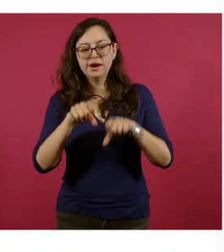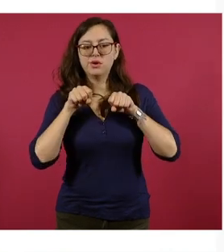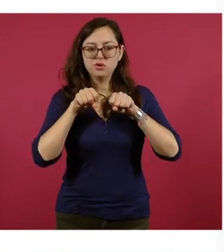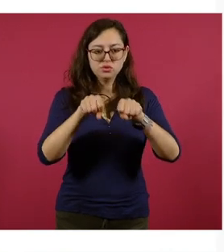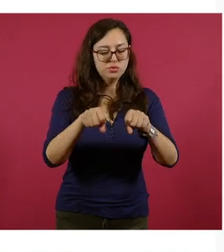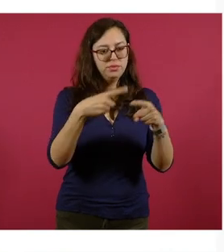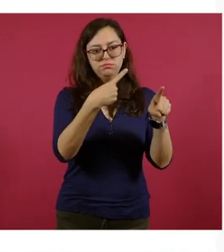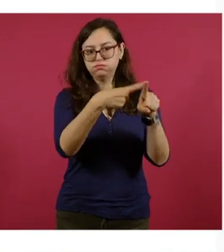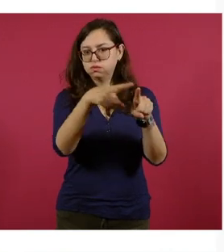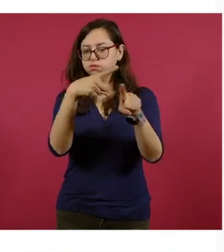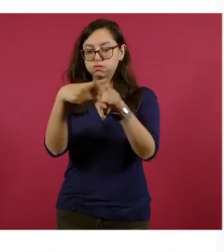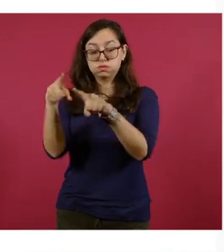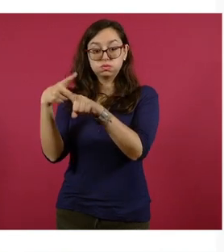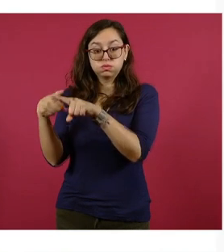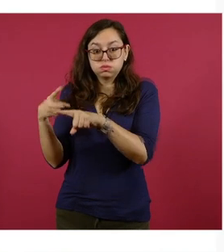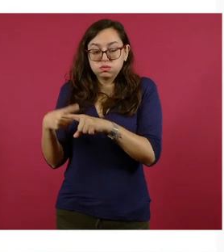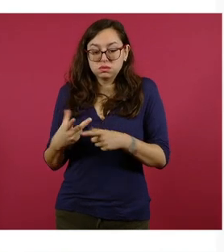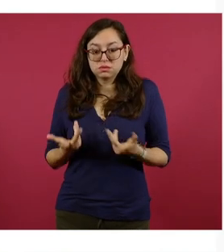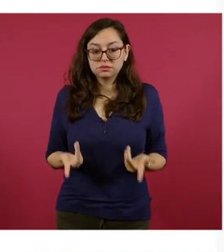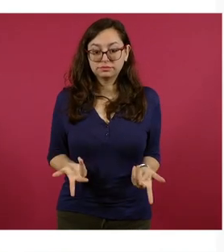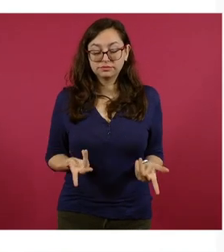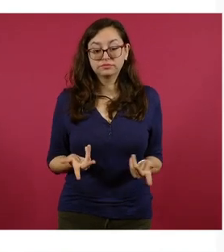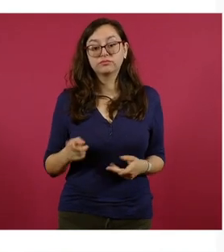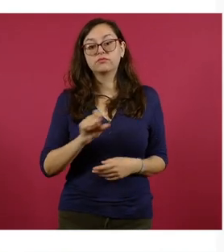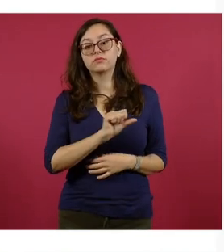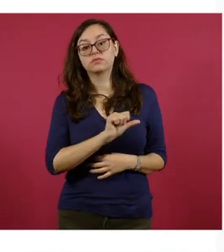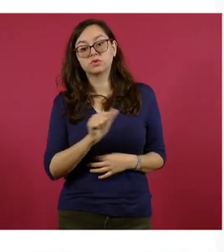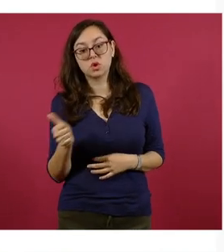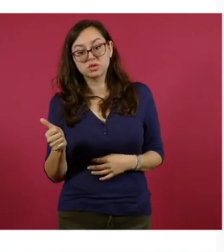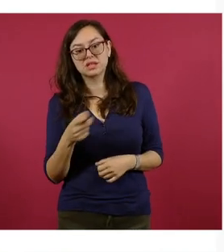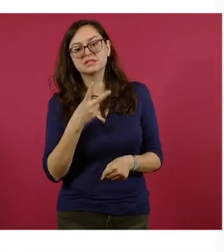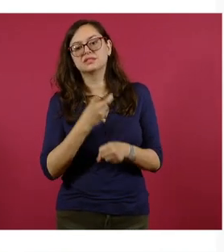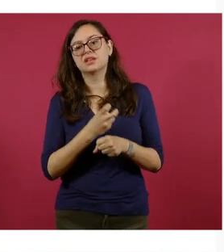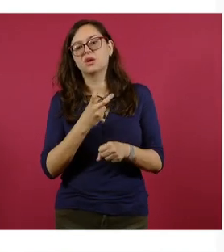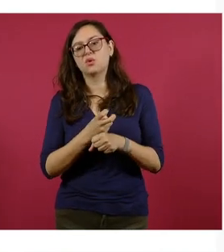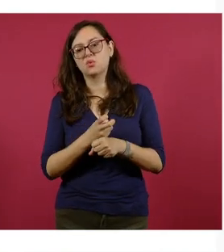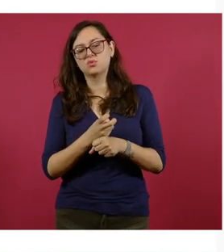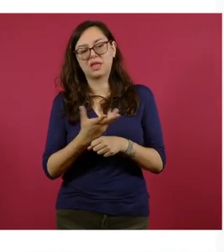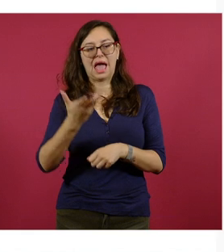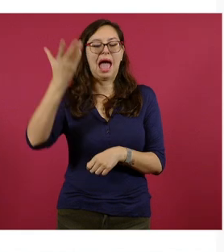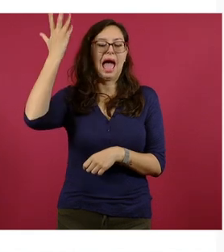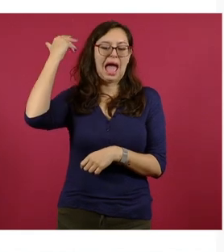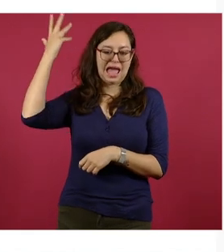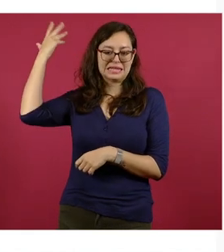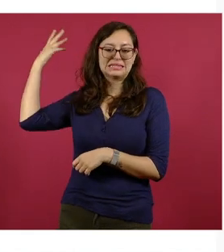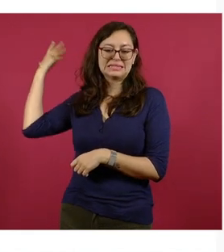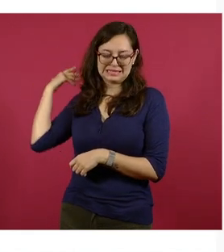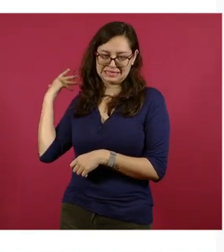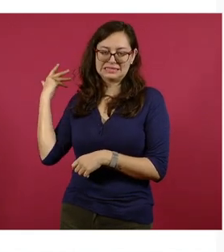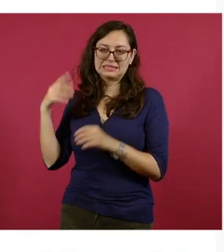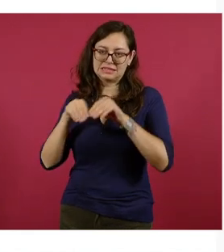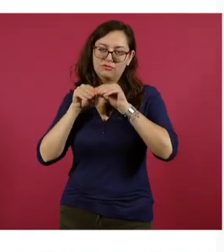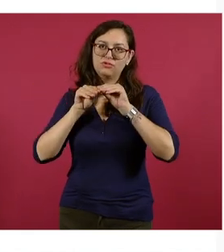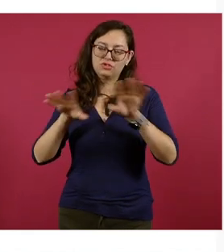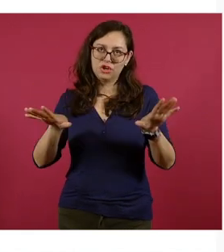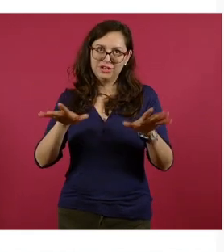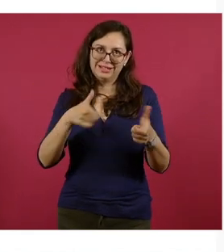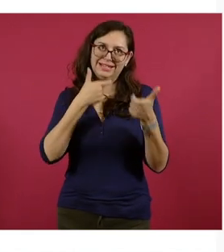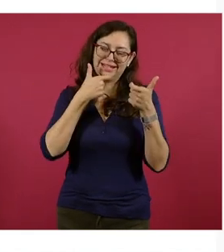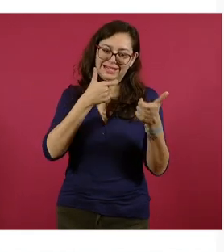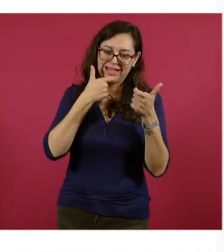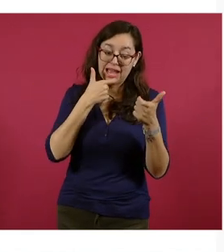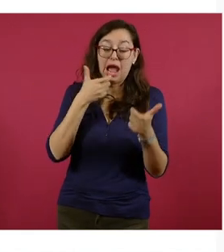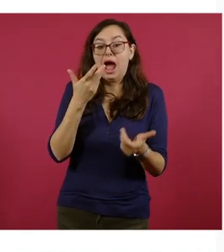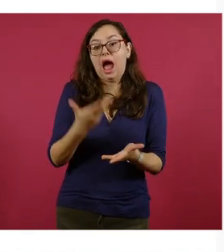noticia, pues esta es una noticia chatarra, ya nos reímos de esto, porque el Heraldo de México publicó el 19